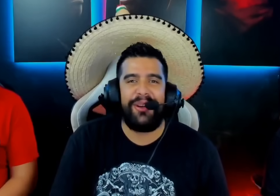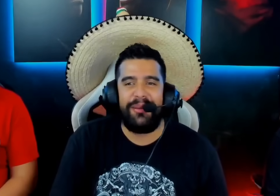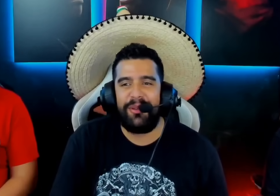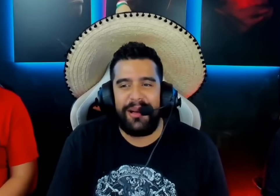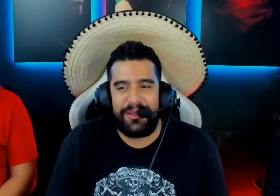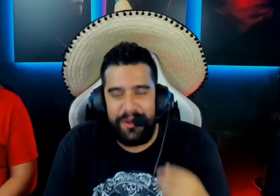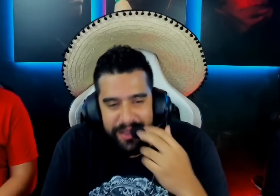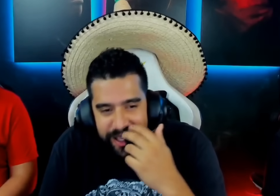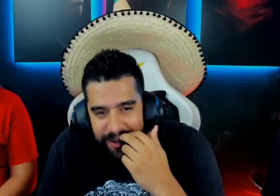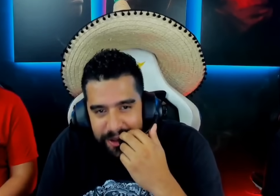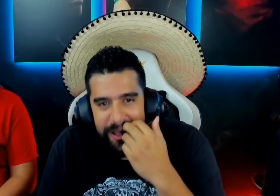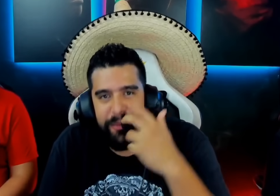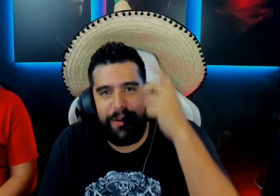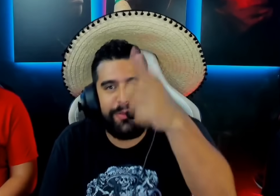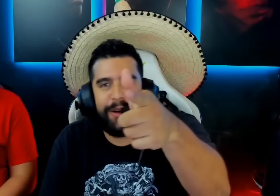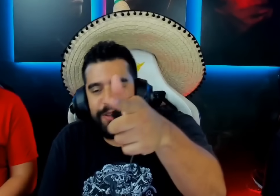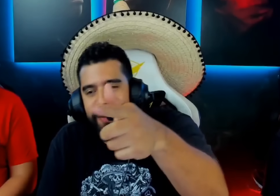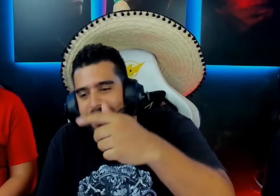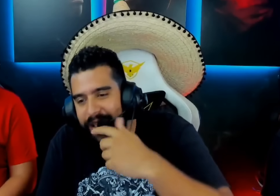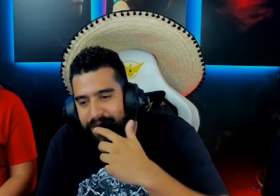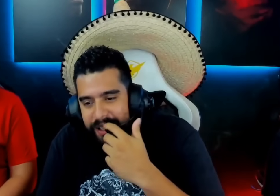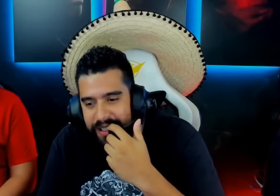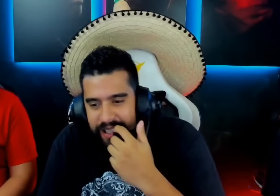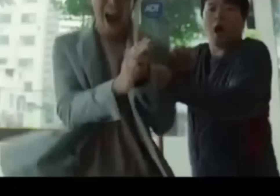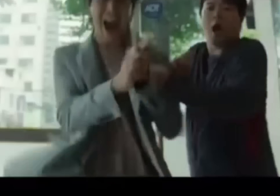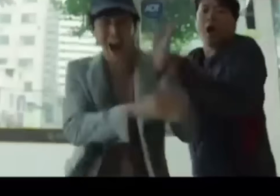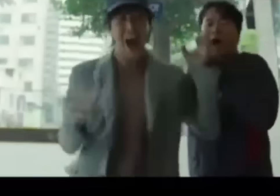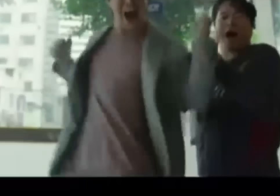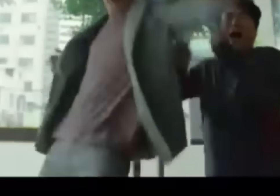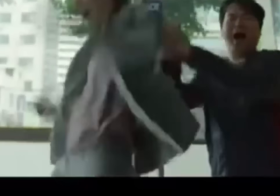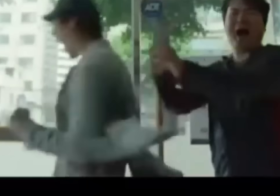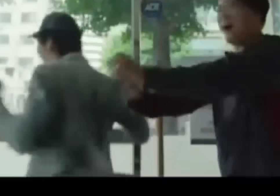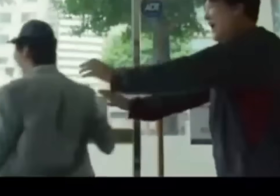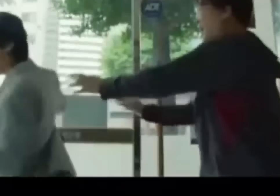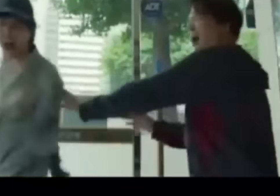Porque no leemos malos comentarios, solo leemos los buenos comentarios, mi raza.